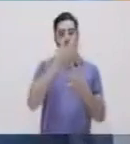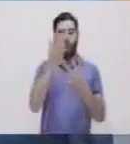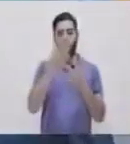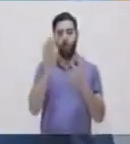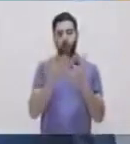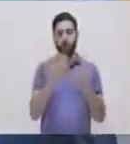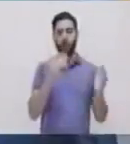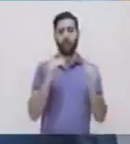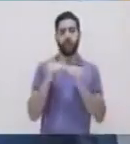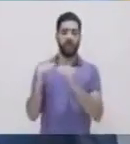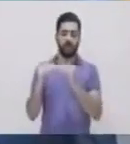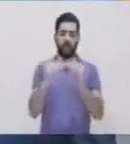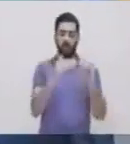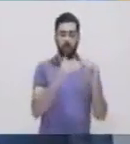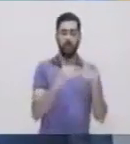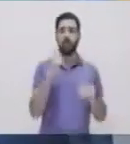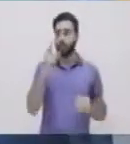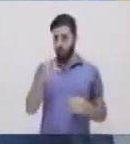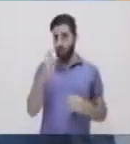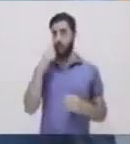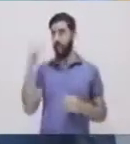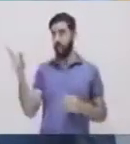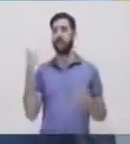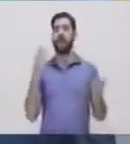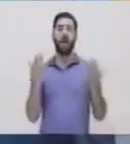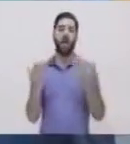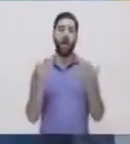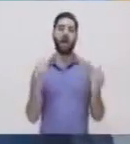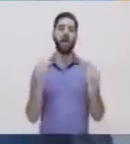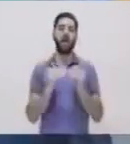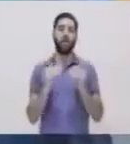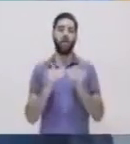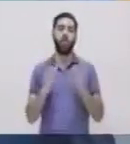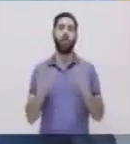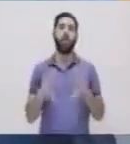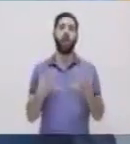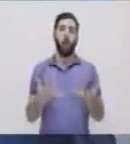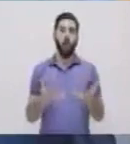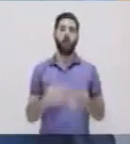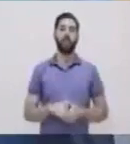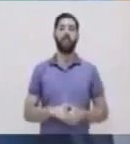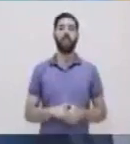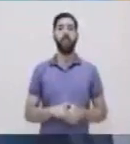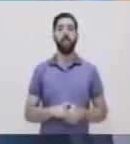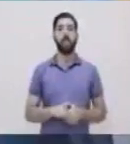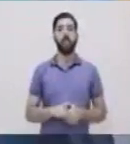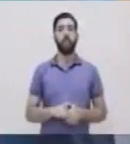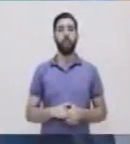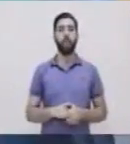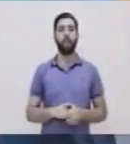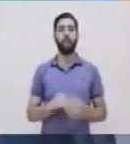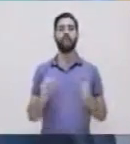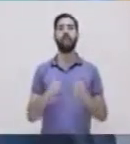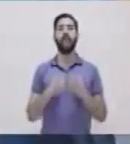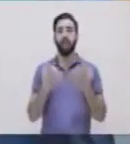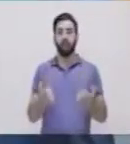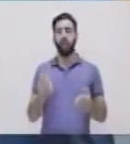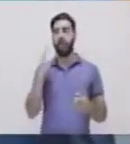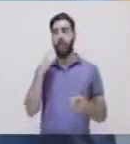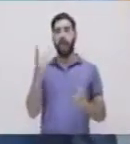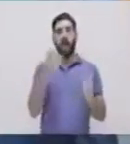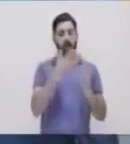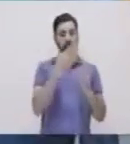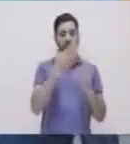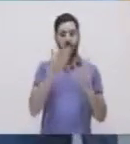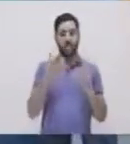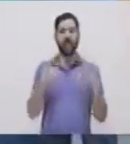iguales. Y entonces aquí hay una semejanza entre el cuartil 2 y la mediana. Entonces el cuartil 2 va a ser